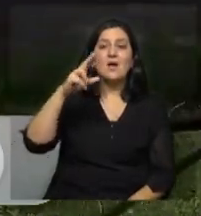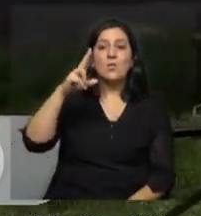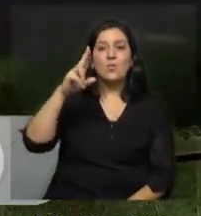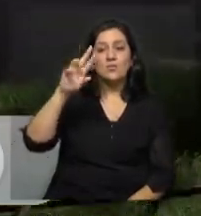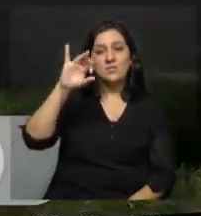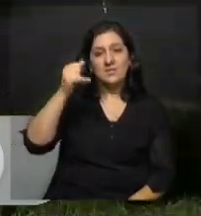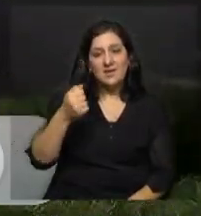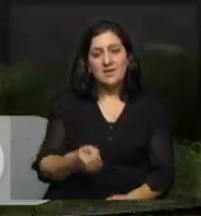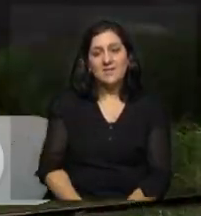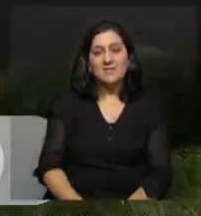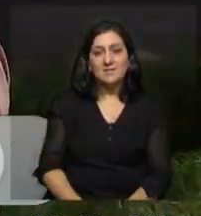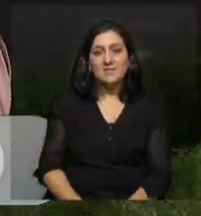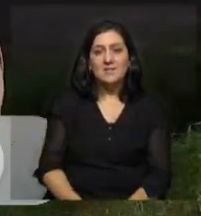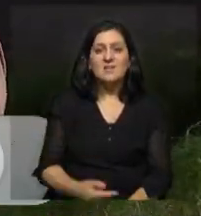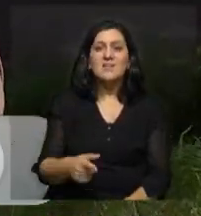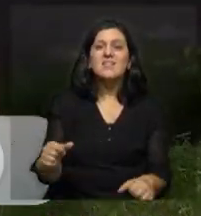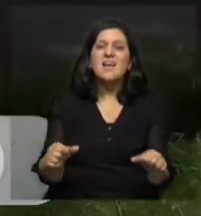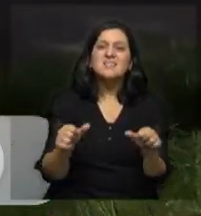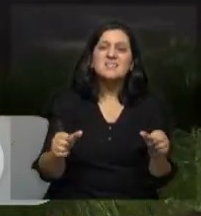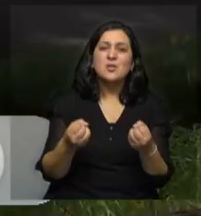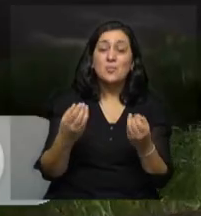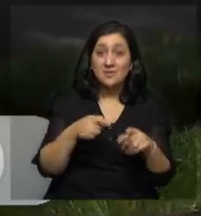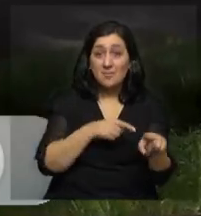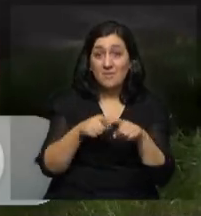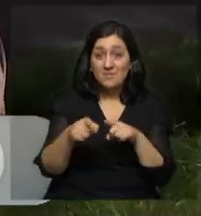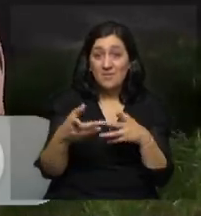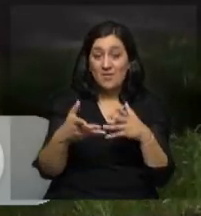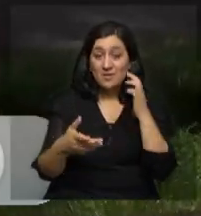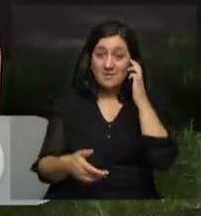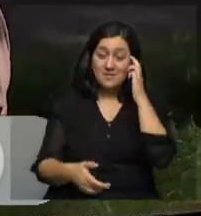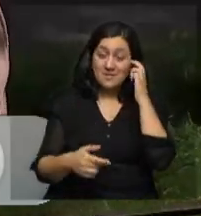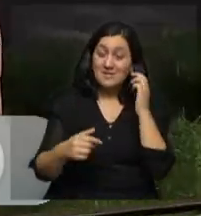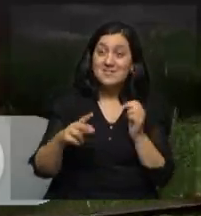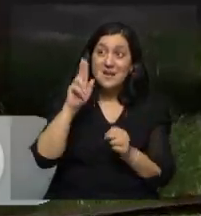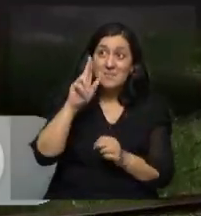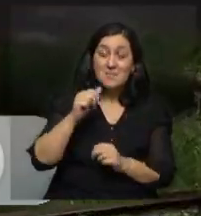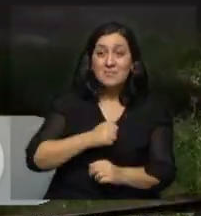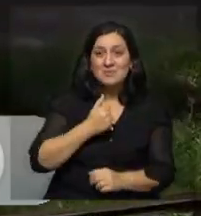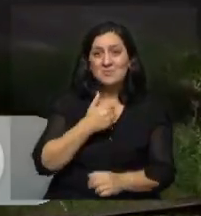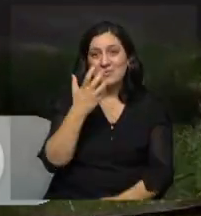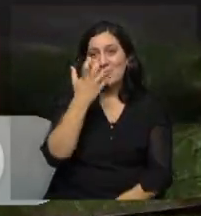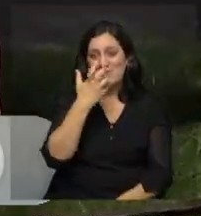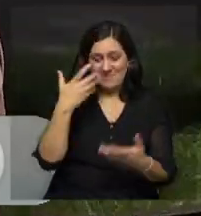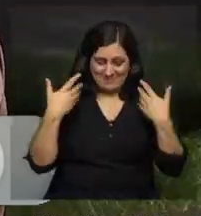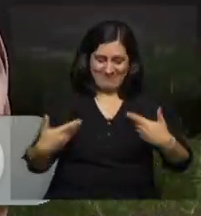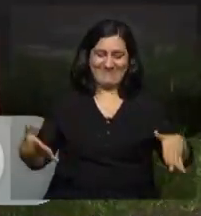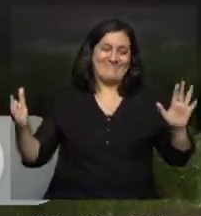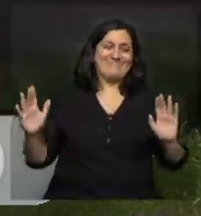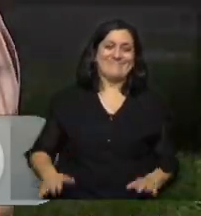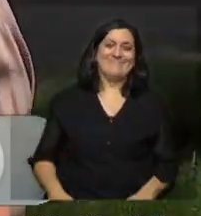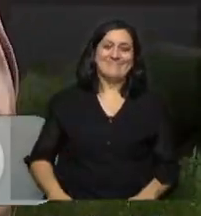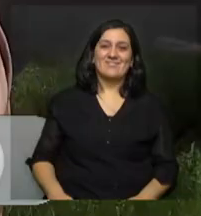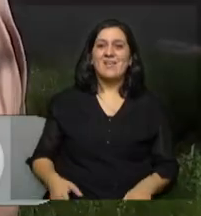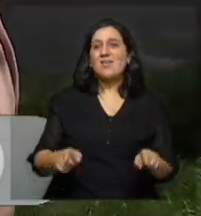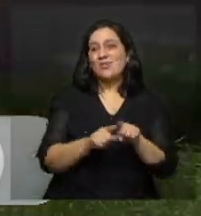claramente. Claudia Oronio. Bueno, Claudia, ¿qué andaba haciendo? Porque estamos en vivo, nosotros, digo, ya que la vimos usted, dijimos, qué lindo momento. Qué horrible la facha que tengo. No, andamos todo